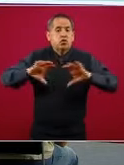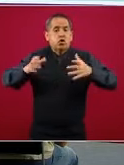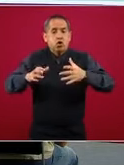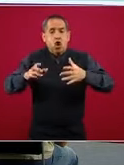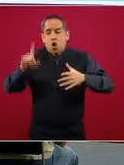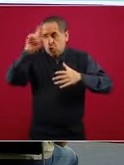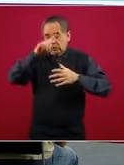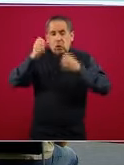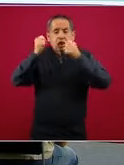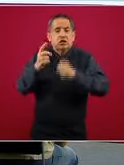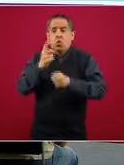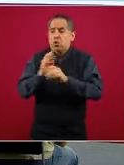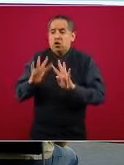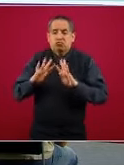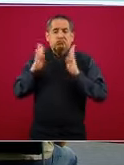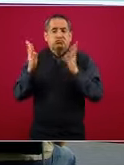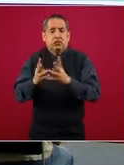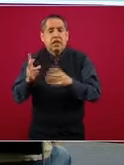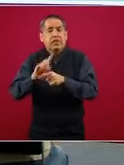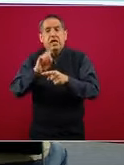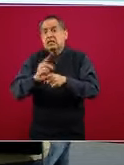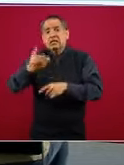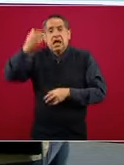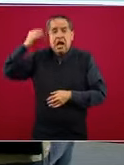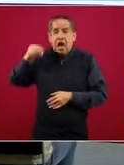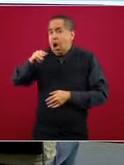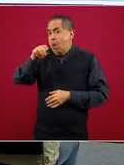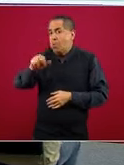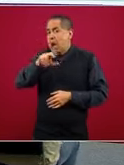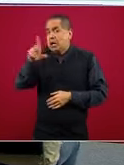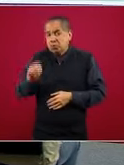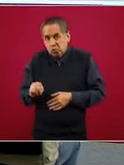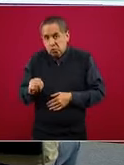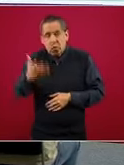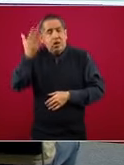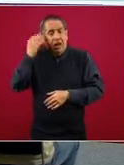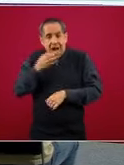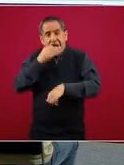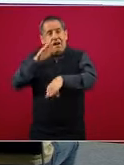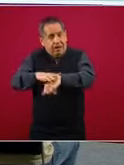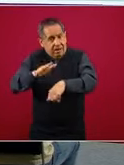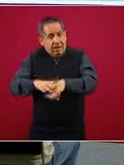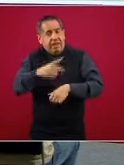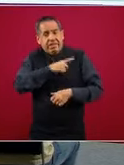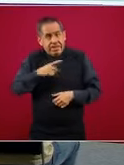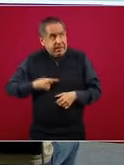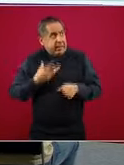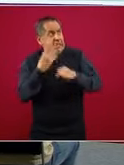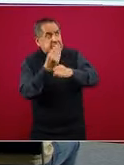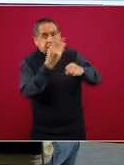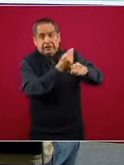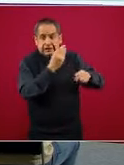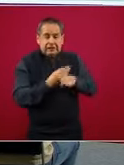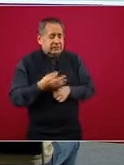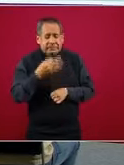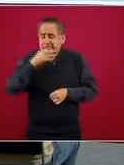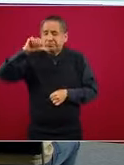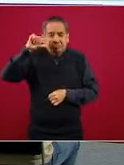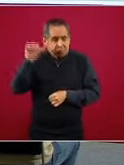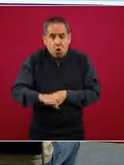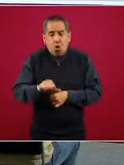Salubridad General desde el mes de marzo y se instruyó a que se procediera de manera